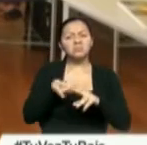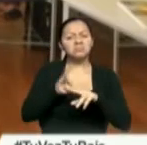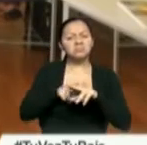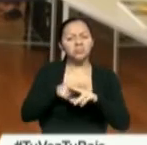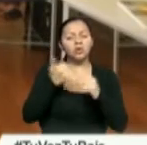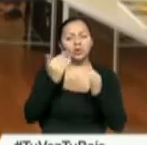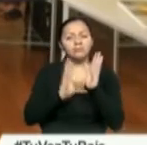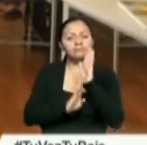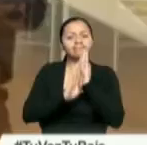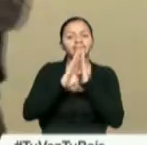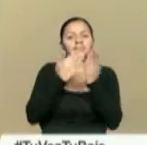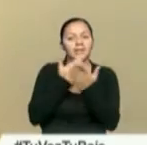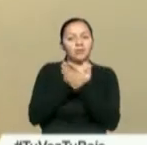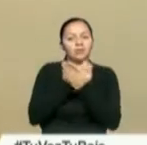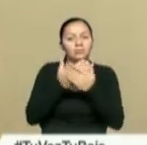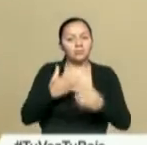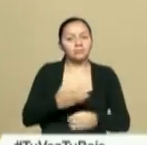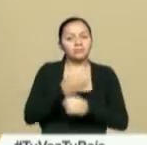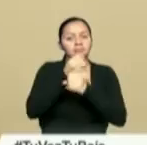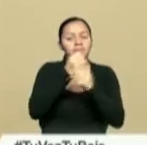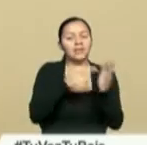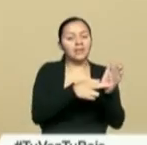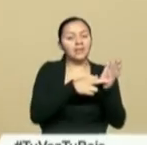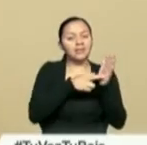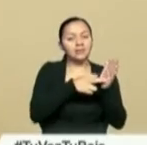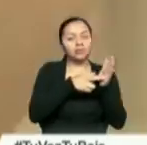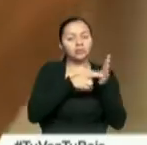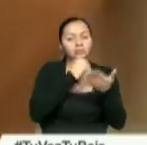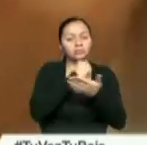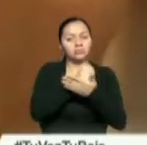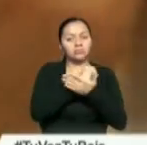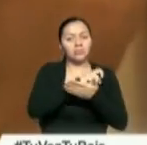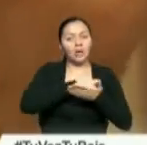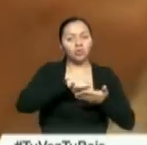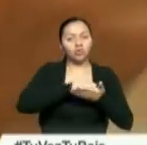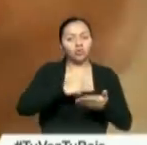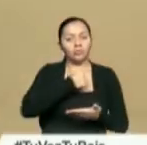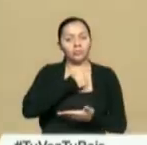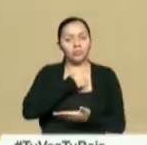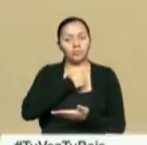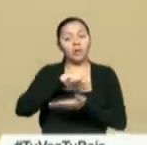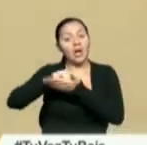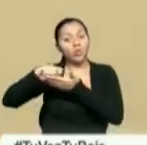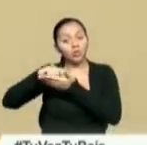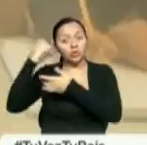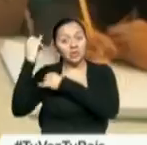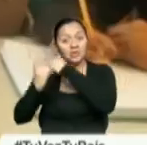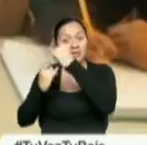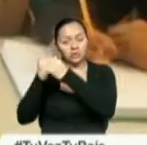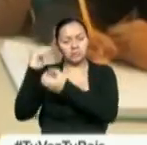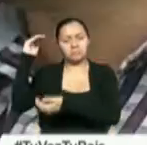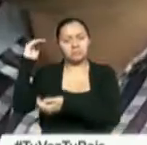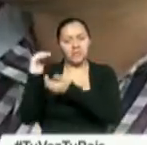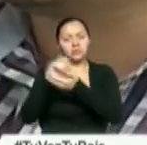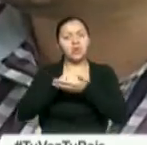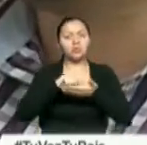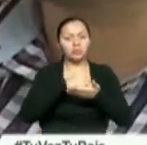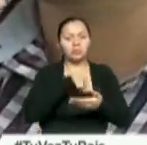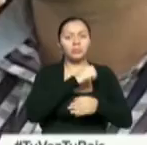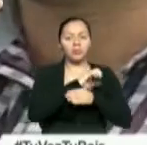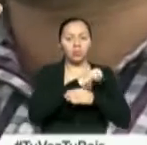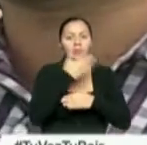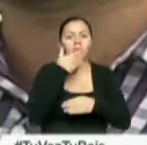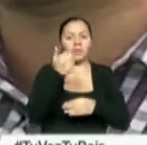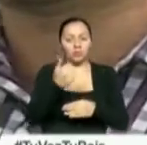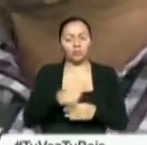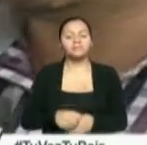registró un crecimiento importante de patentes nacionales solicitadas mientras que las patentes de extranjeras están disminuyendo transformación en la